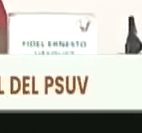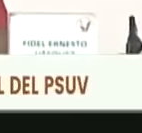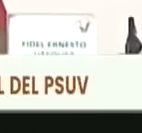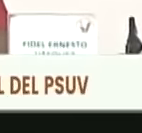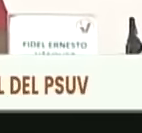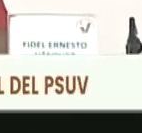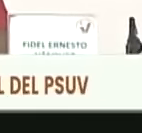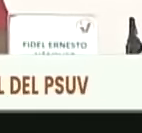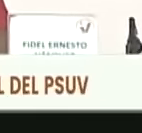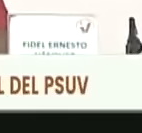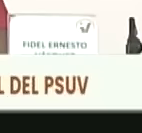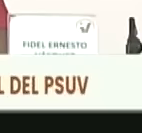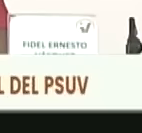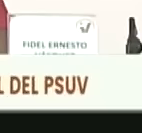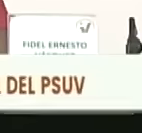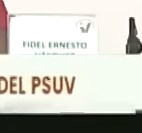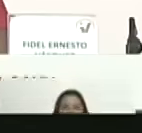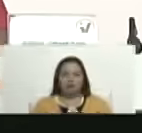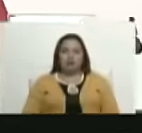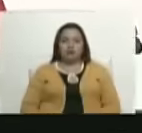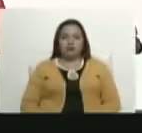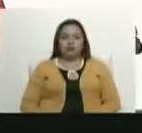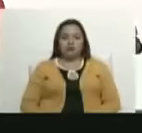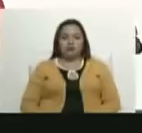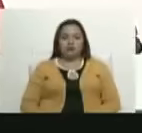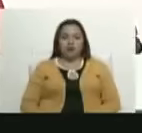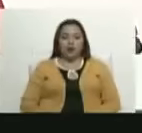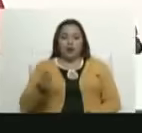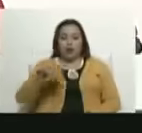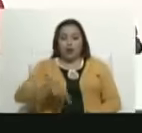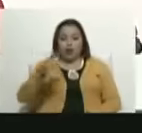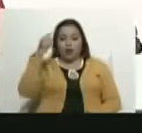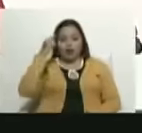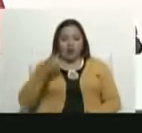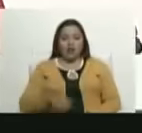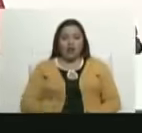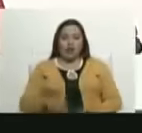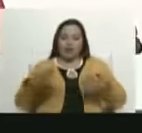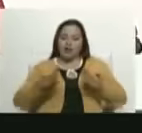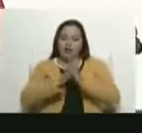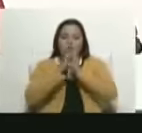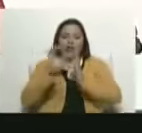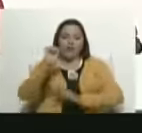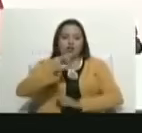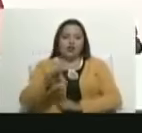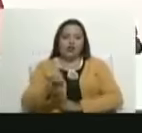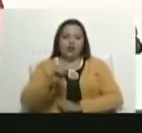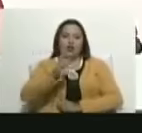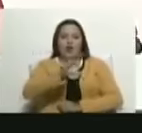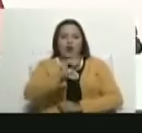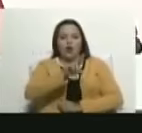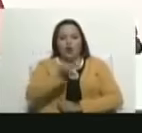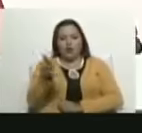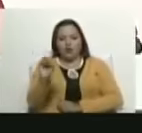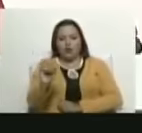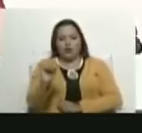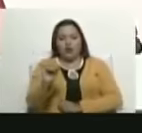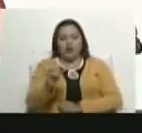Maduro. Hoy es el día de la Virgen del Socorro de Valencia, los